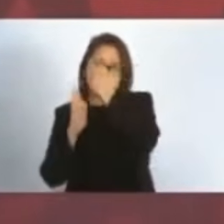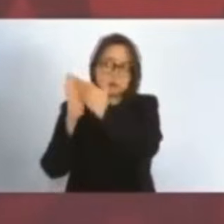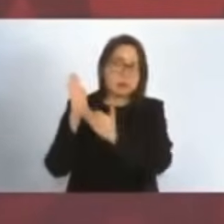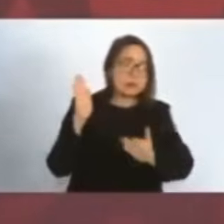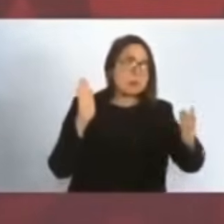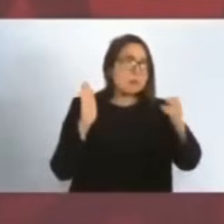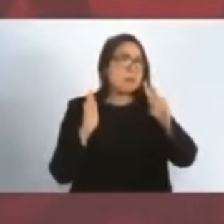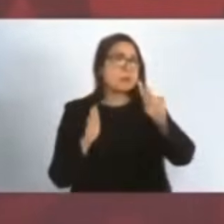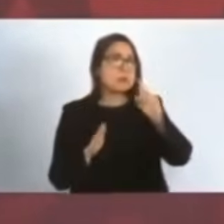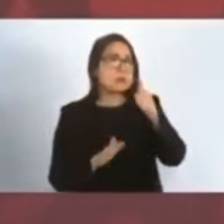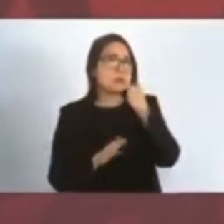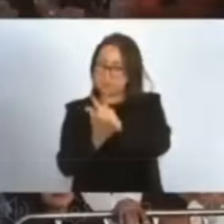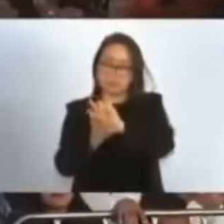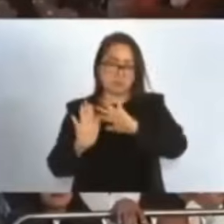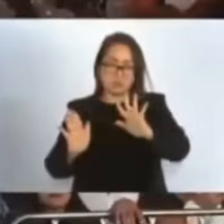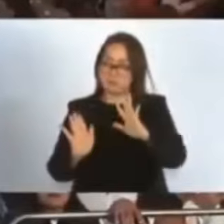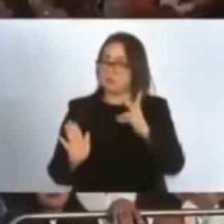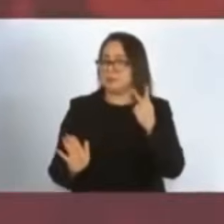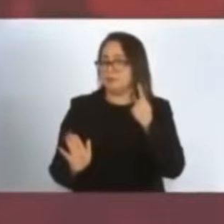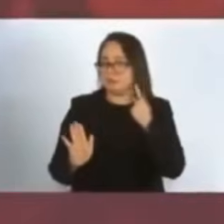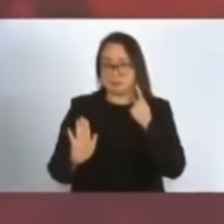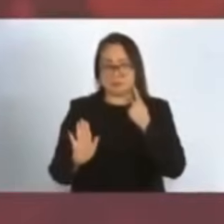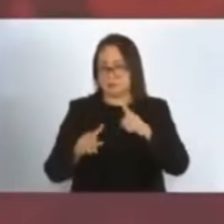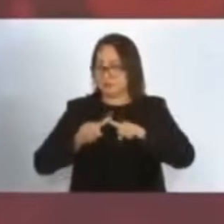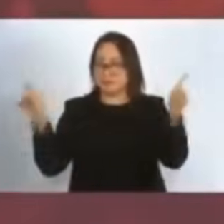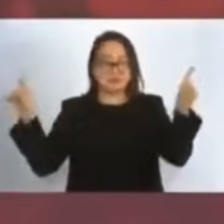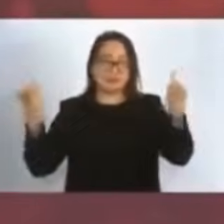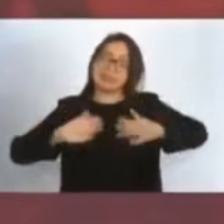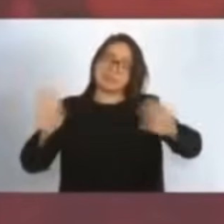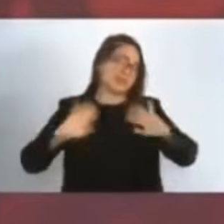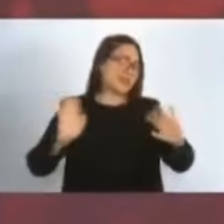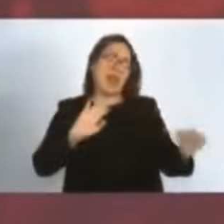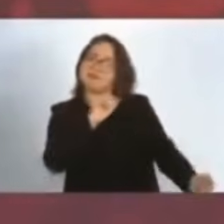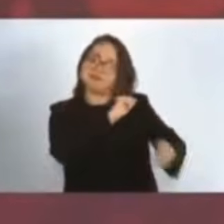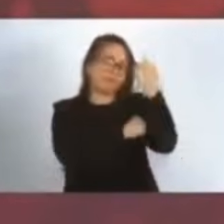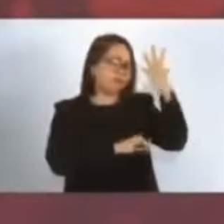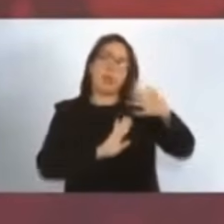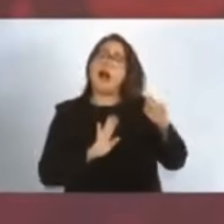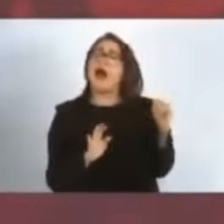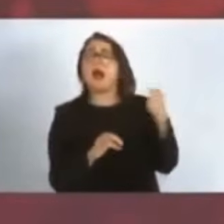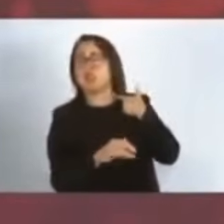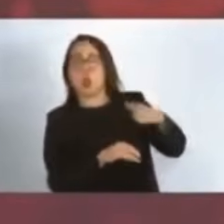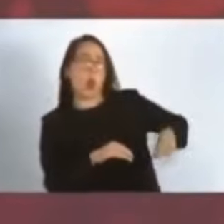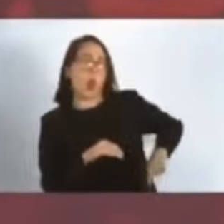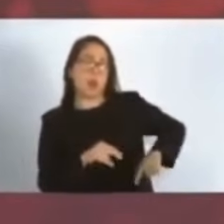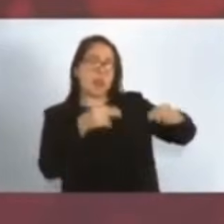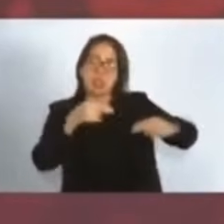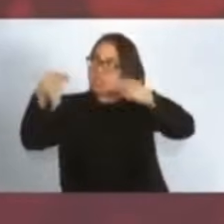vamos a escuchar al presidente. Al carajo con el neoliberalismo, al carajo con